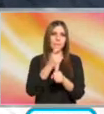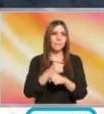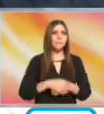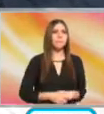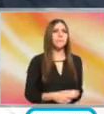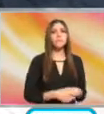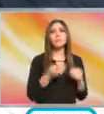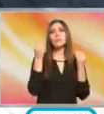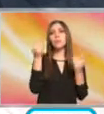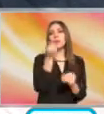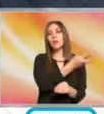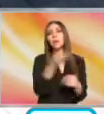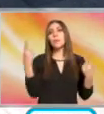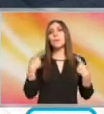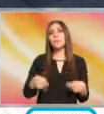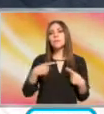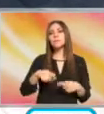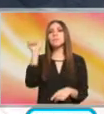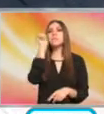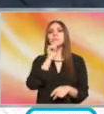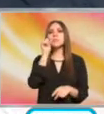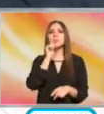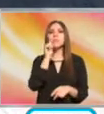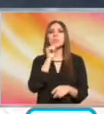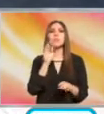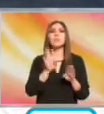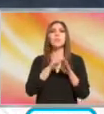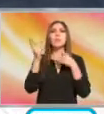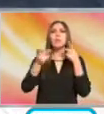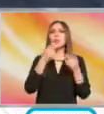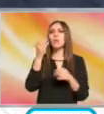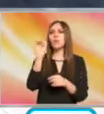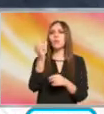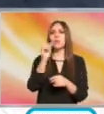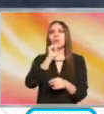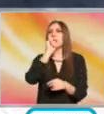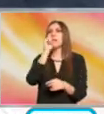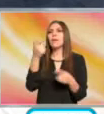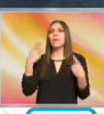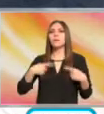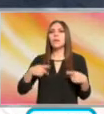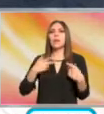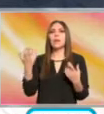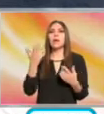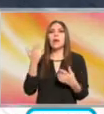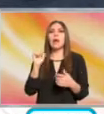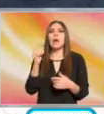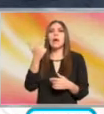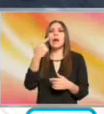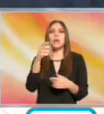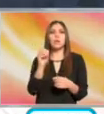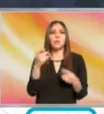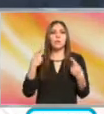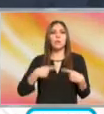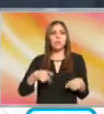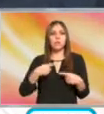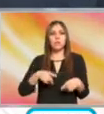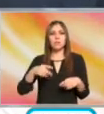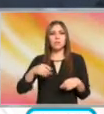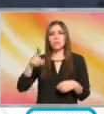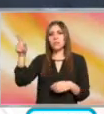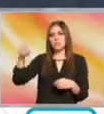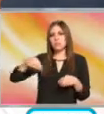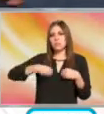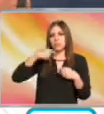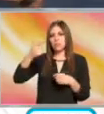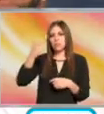gente ha hablado, Juan, que pues al final no ha habido ningún atentado como tal de personas que son ciudadanos de